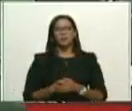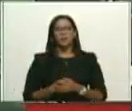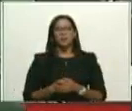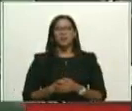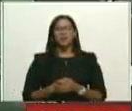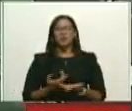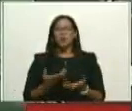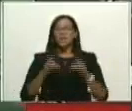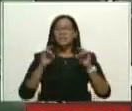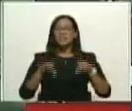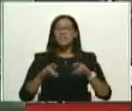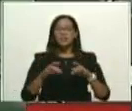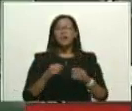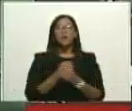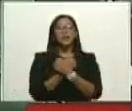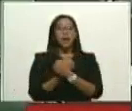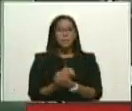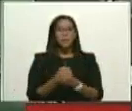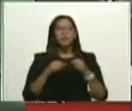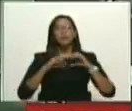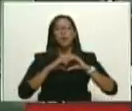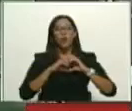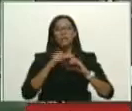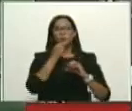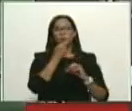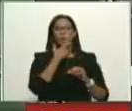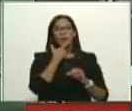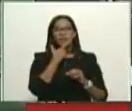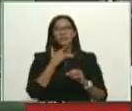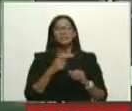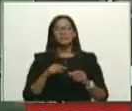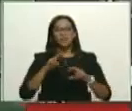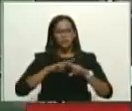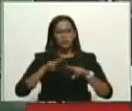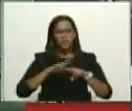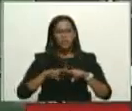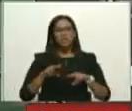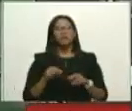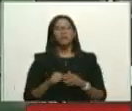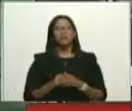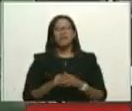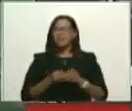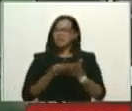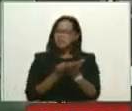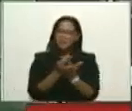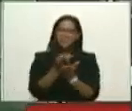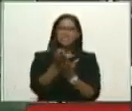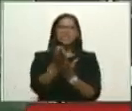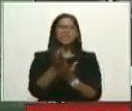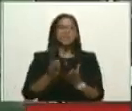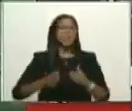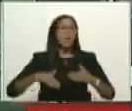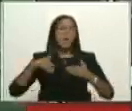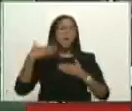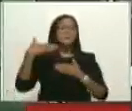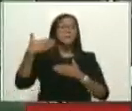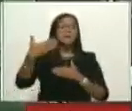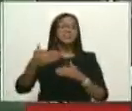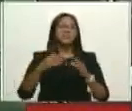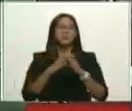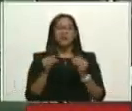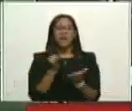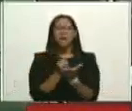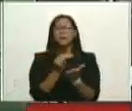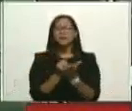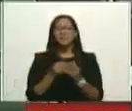con amor en un corazón bonito de un niño o una niña prevalece y pasa todas las pruebas de la vida.